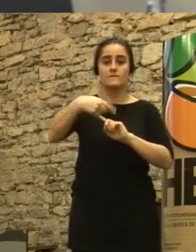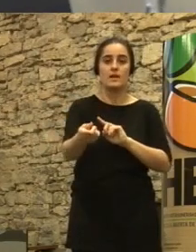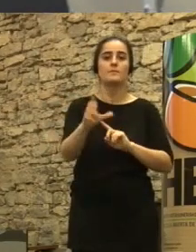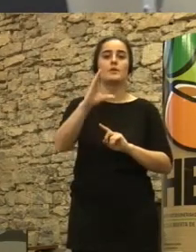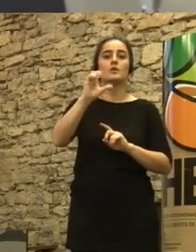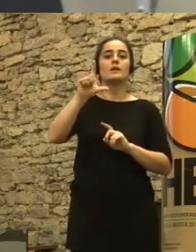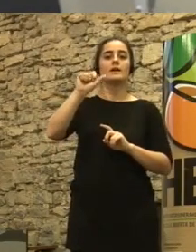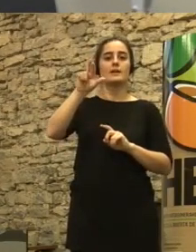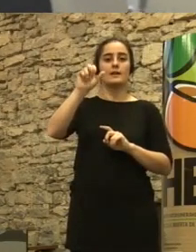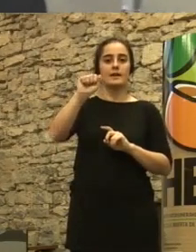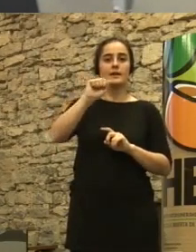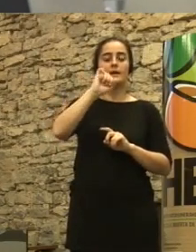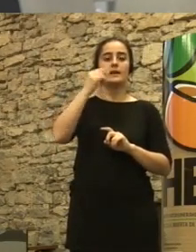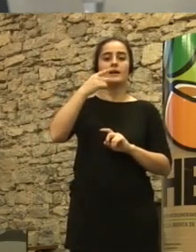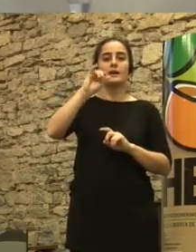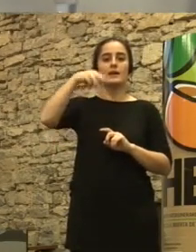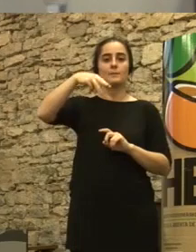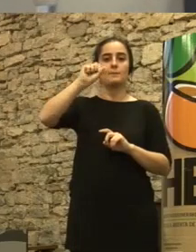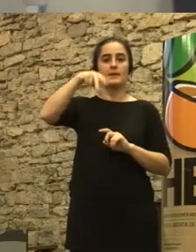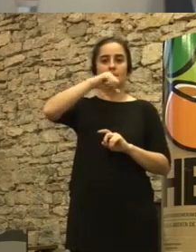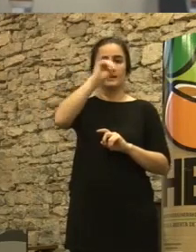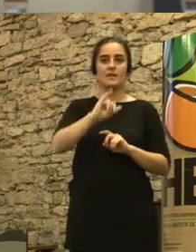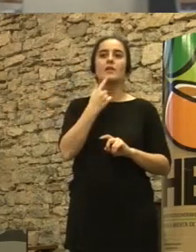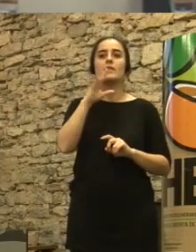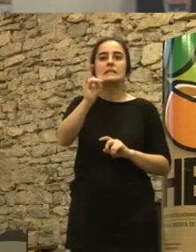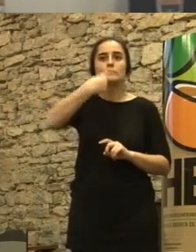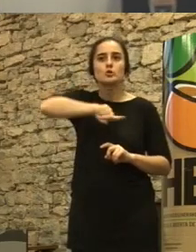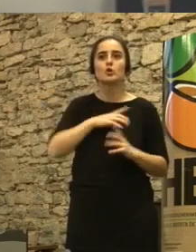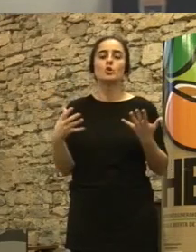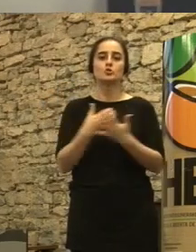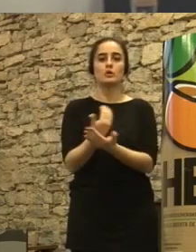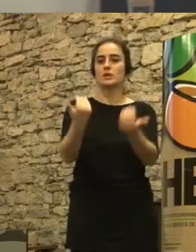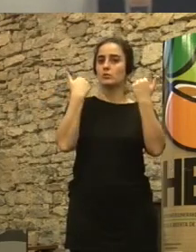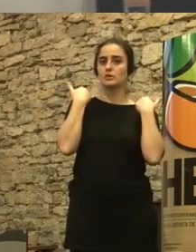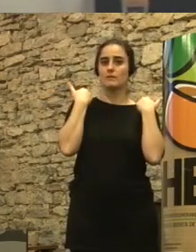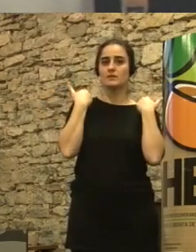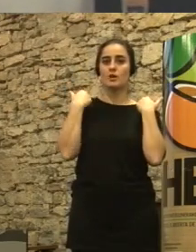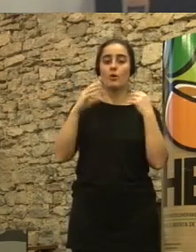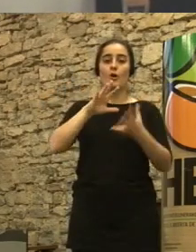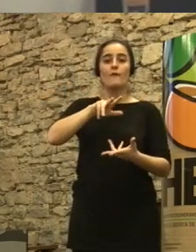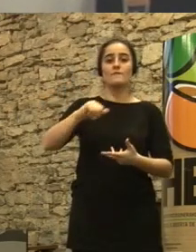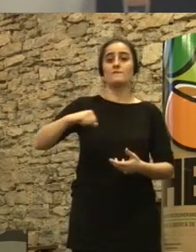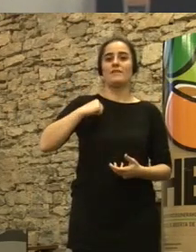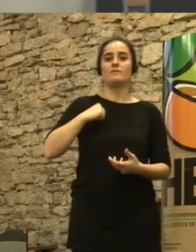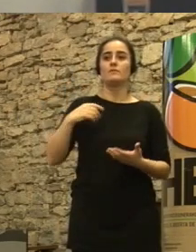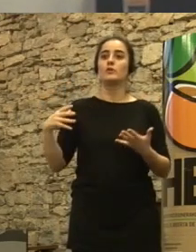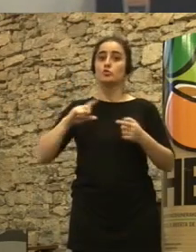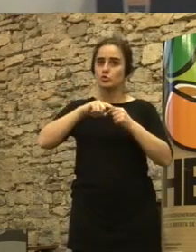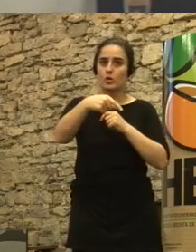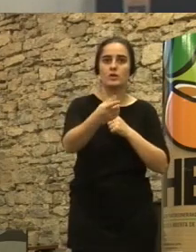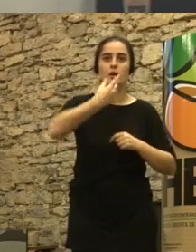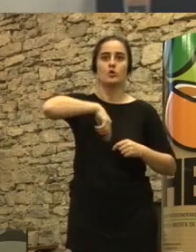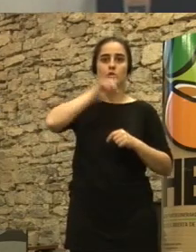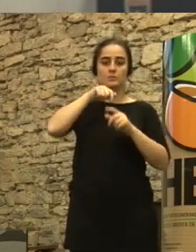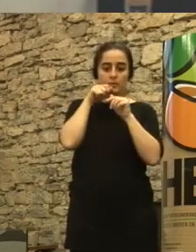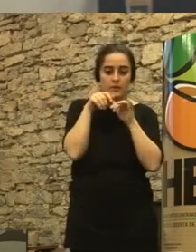pero todos somos responsables. No vamos a poder resolver el problema del fake news una persona. Fake news es todos los días y los que la difundimos,